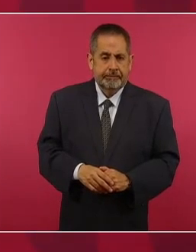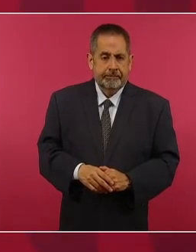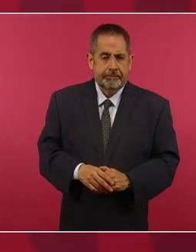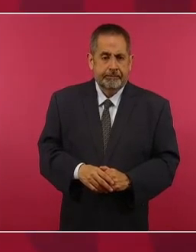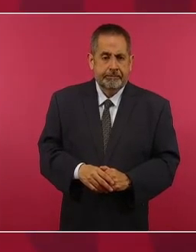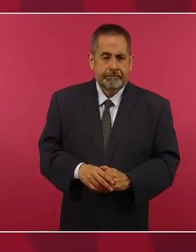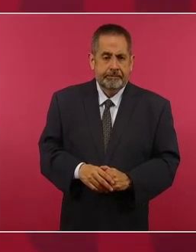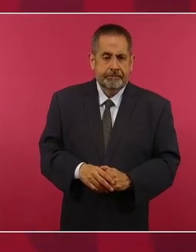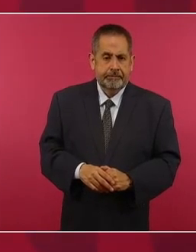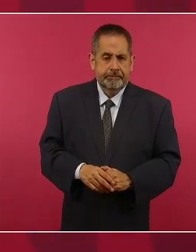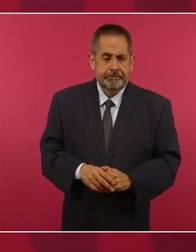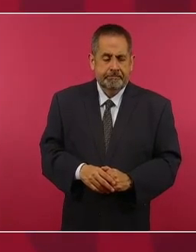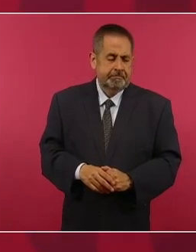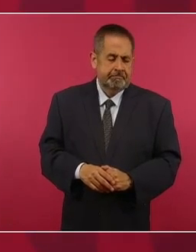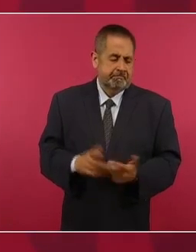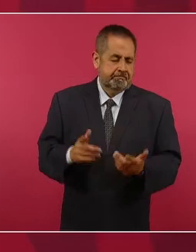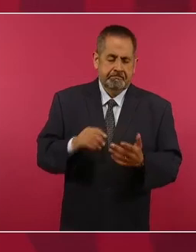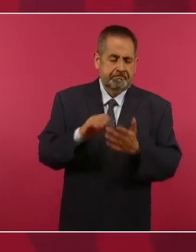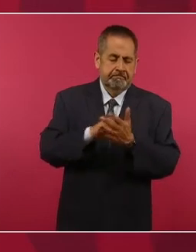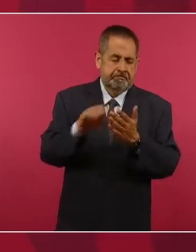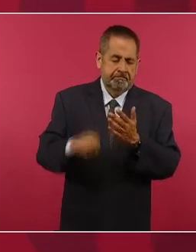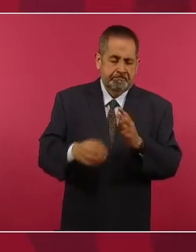por solo mencionar algo,